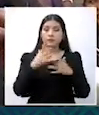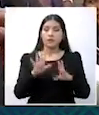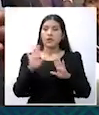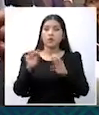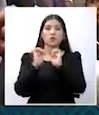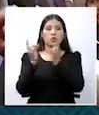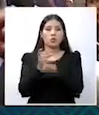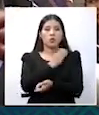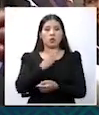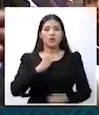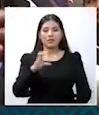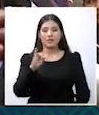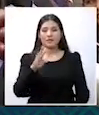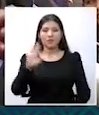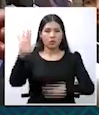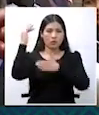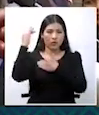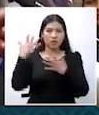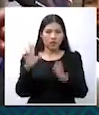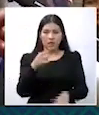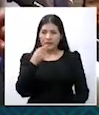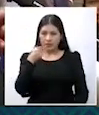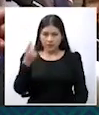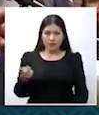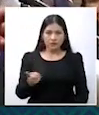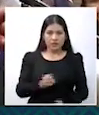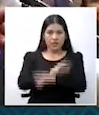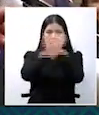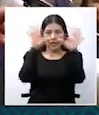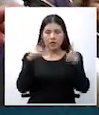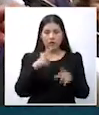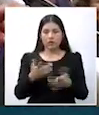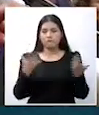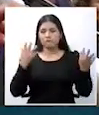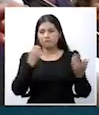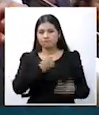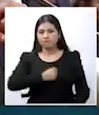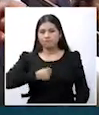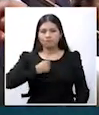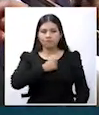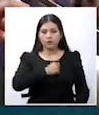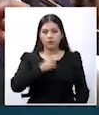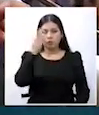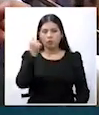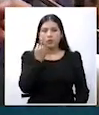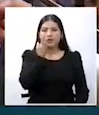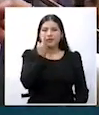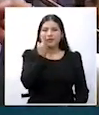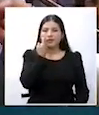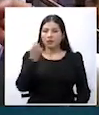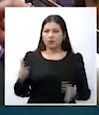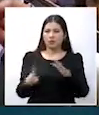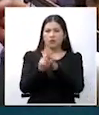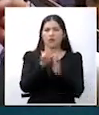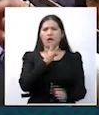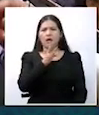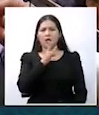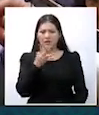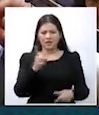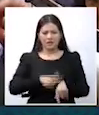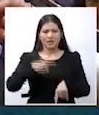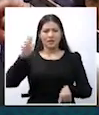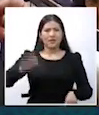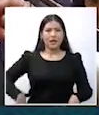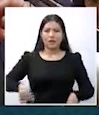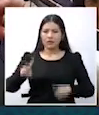Comité Cívico de Santa Cruz. Él ha dicho claramente, lamentan mucho que recién quieran sacar esos temas. O sea, la ley está hace